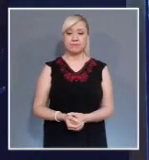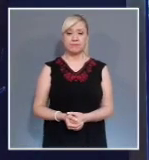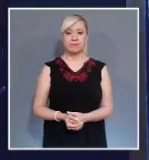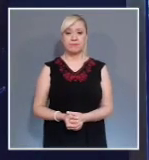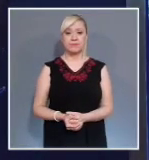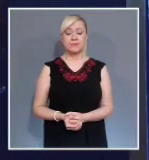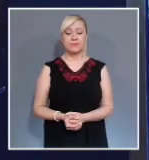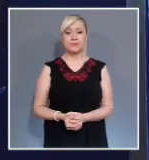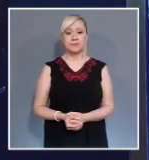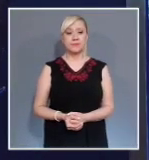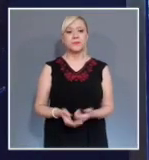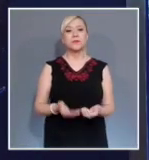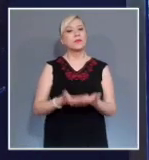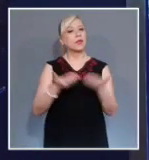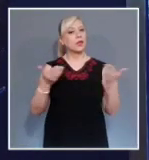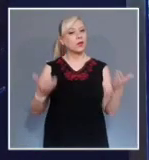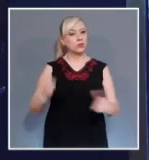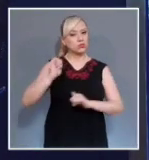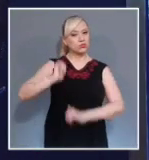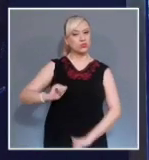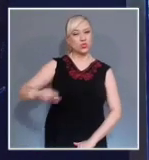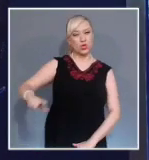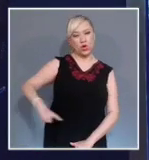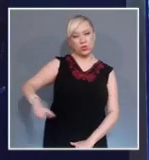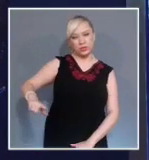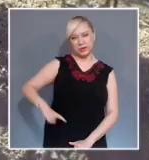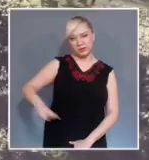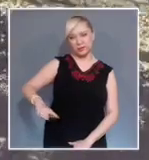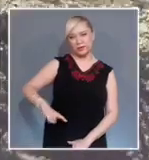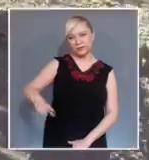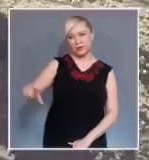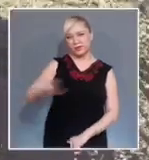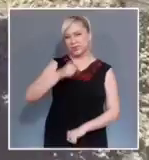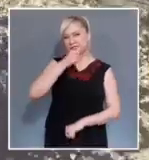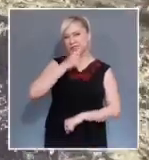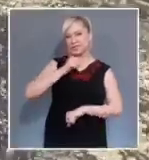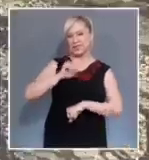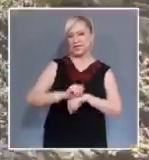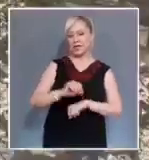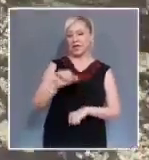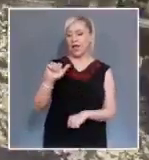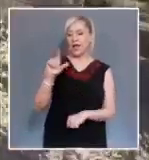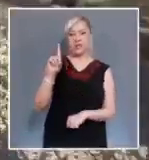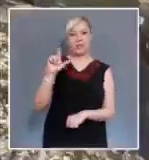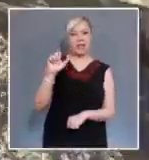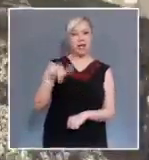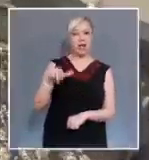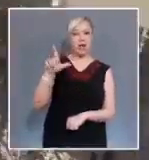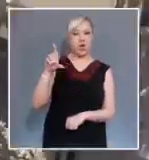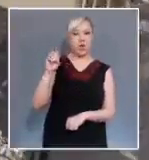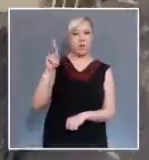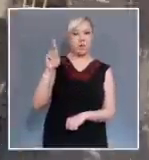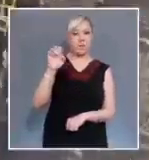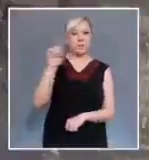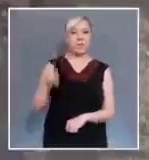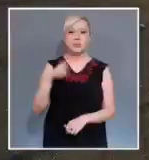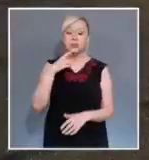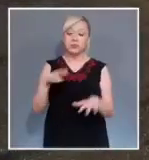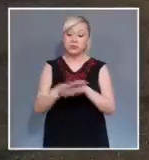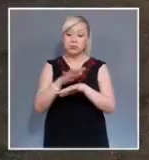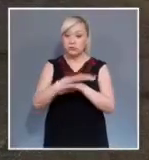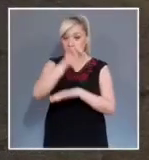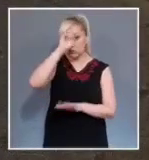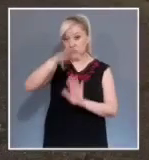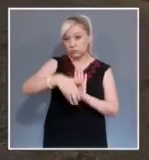el secretario de gobernación adana Augusto López aclaró que con las modificaciones a la ley minera recientemente aprobadas en la cámara